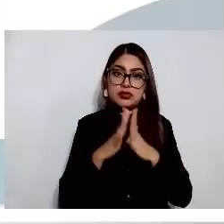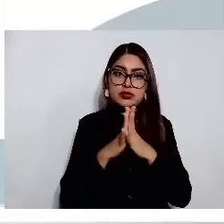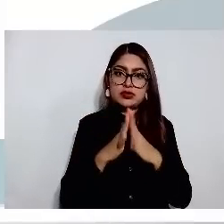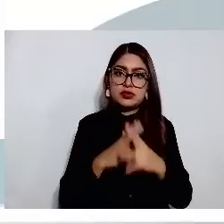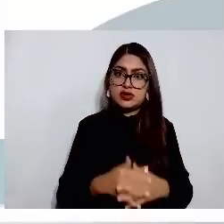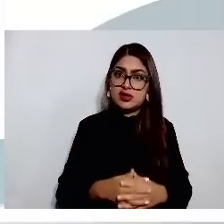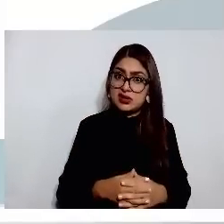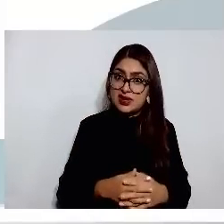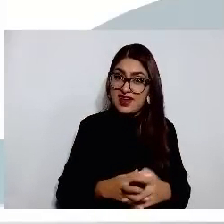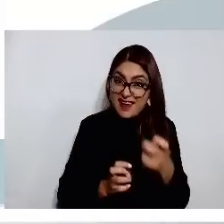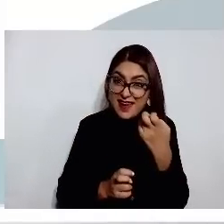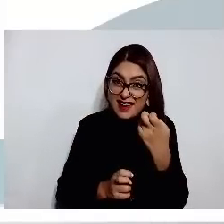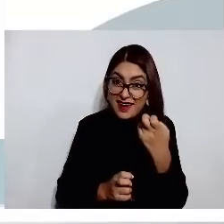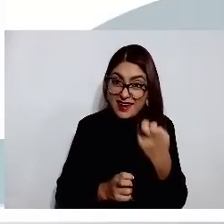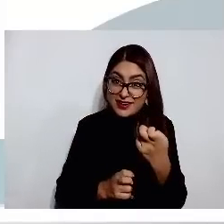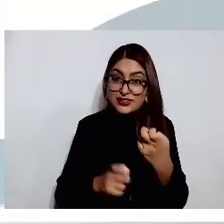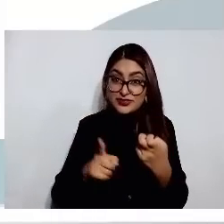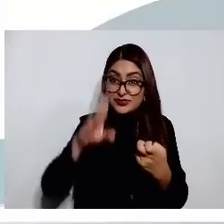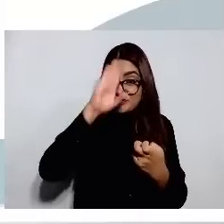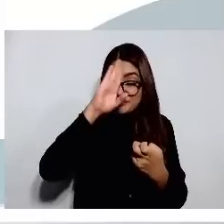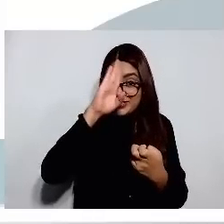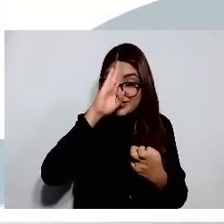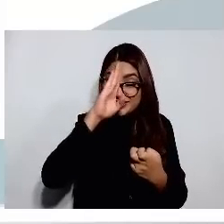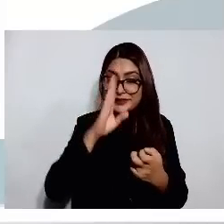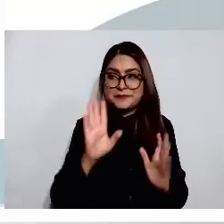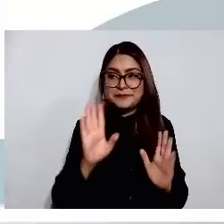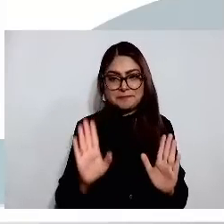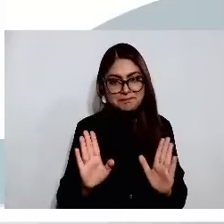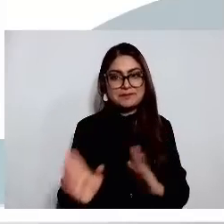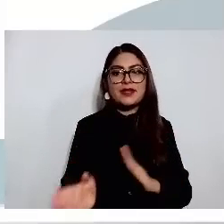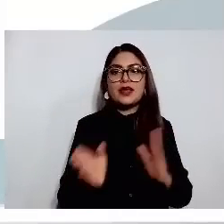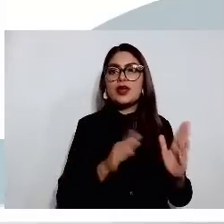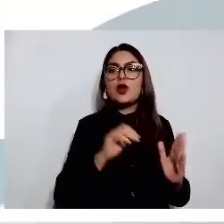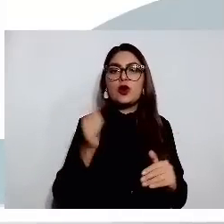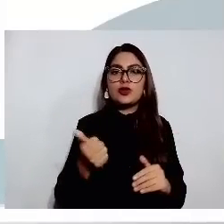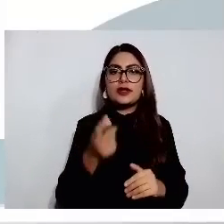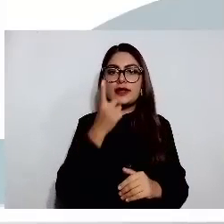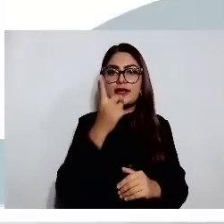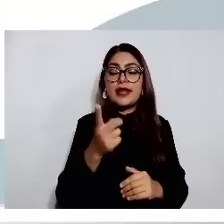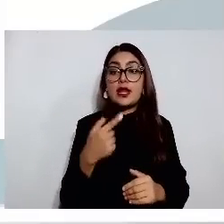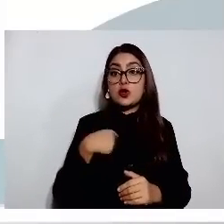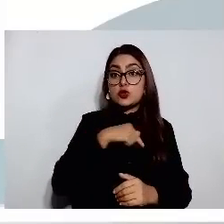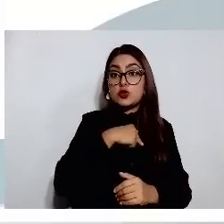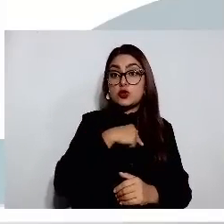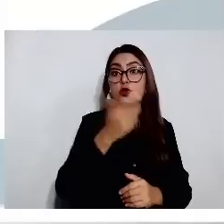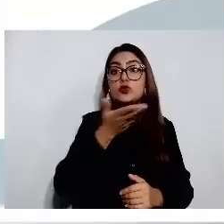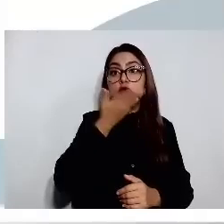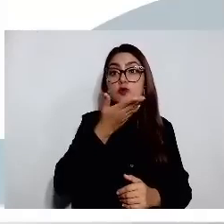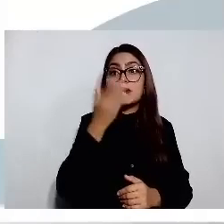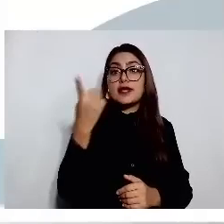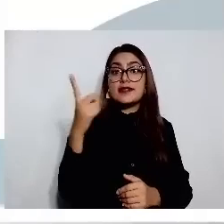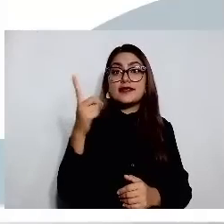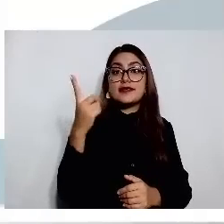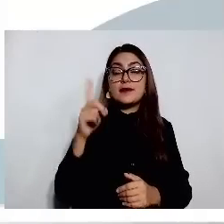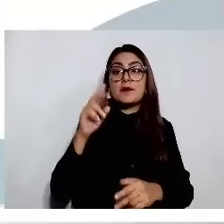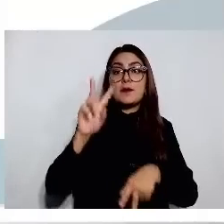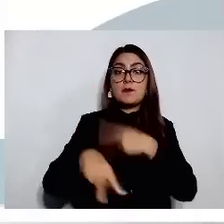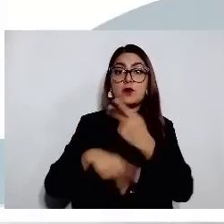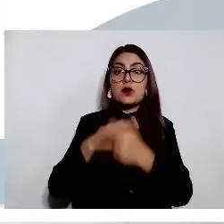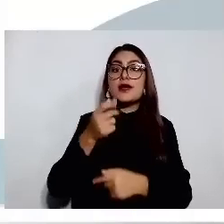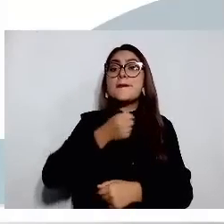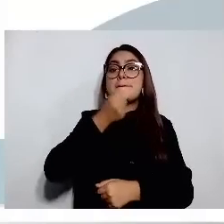Cruz Roja. Otra es que en diciembre llevaban al asilo de viejitos